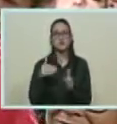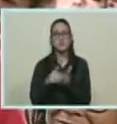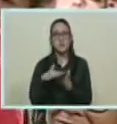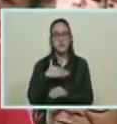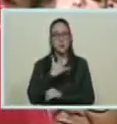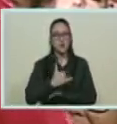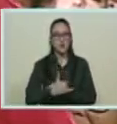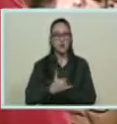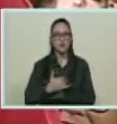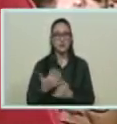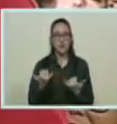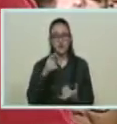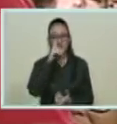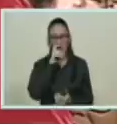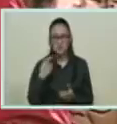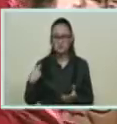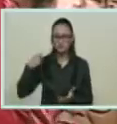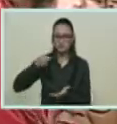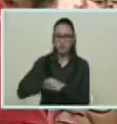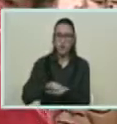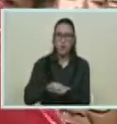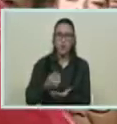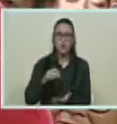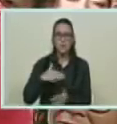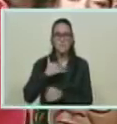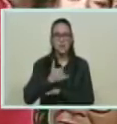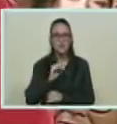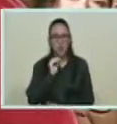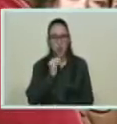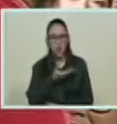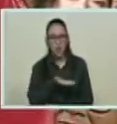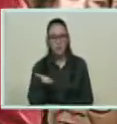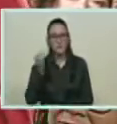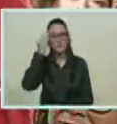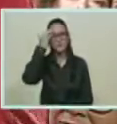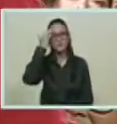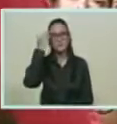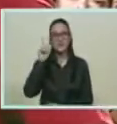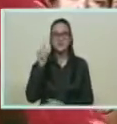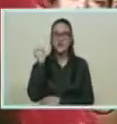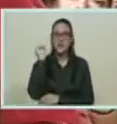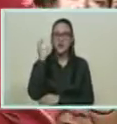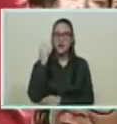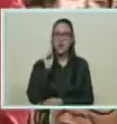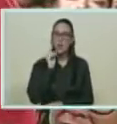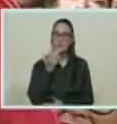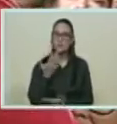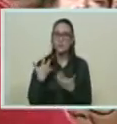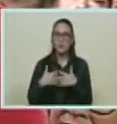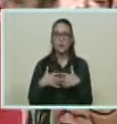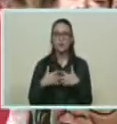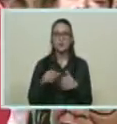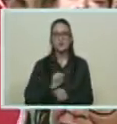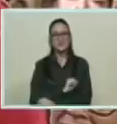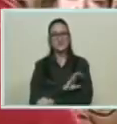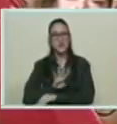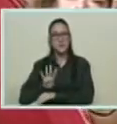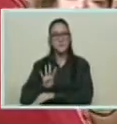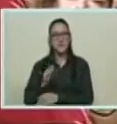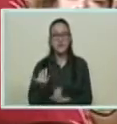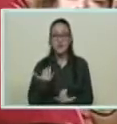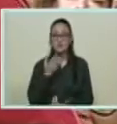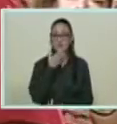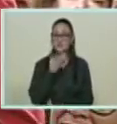proyectos, presidente, este año han sido financiados, proyectos jóvenes. Realizamos también la Expo Juventud Productiva en el Sambil en el